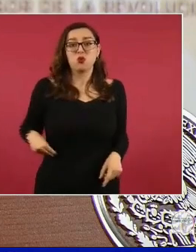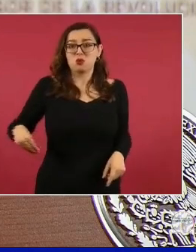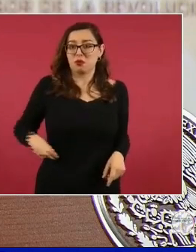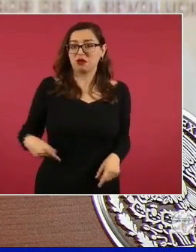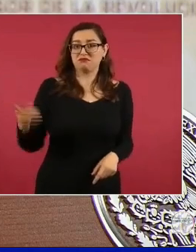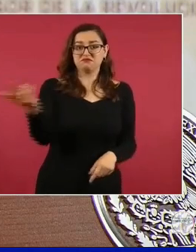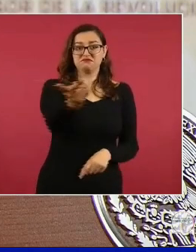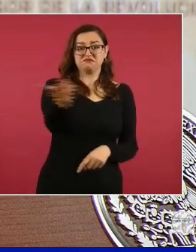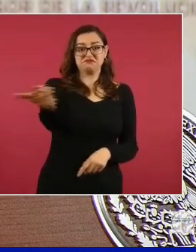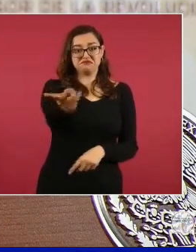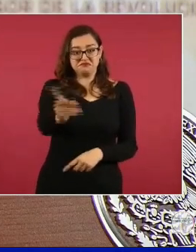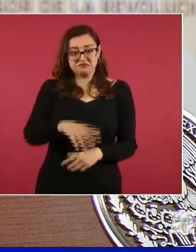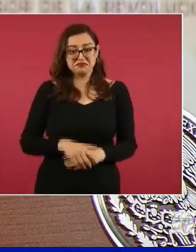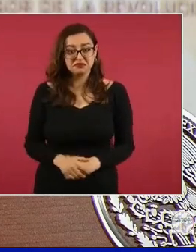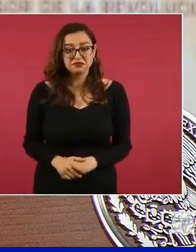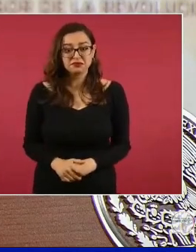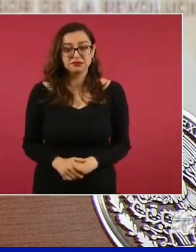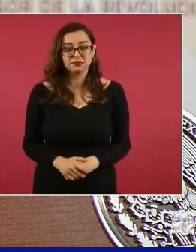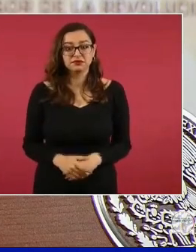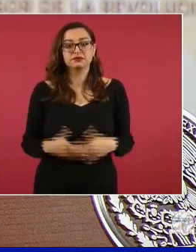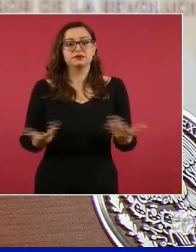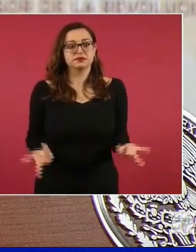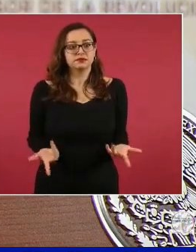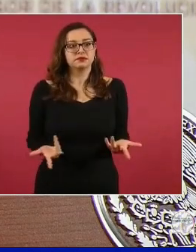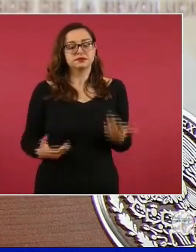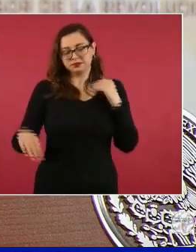una solución pacífica, dialogada,